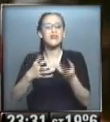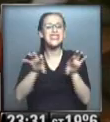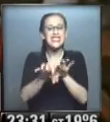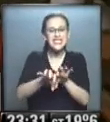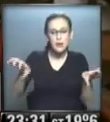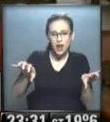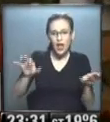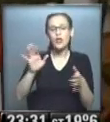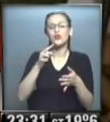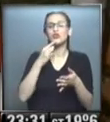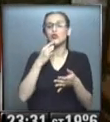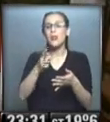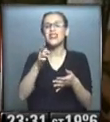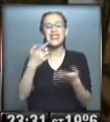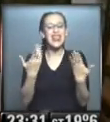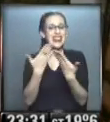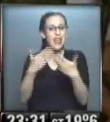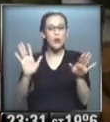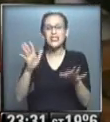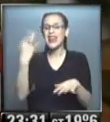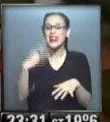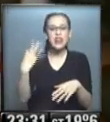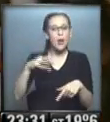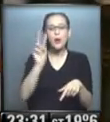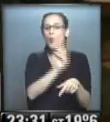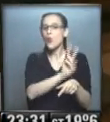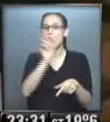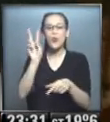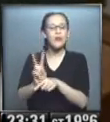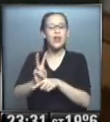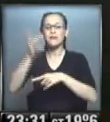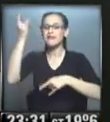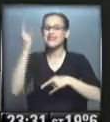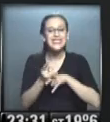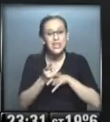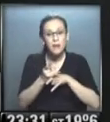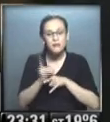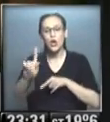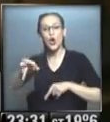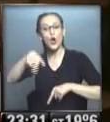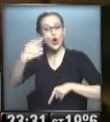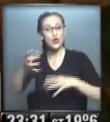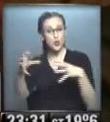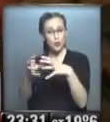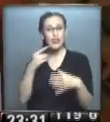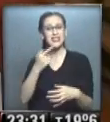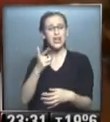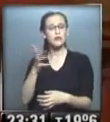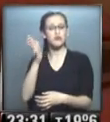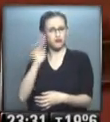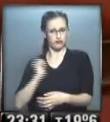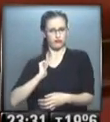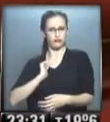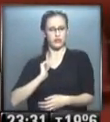que la democracia es algo que hay que cuidar siempre y quienes sostienen que la dictadura y el golpe de Estado